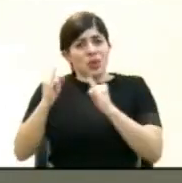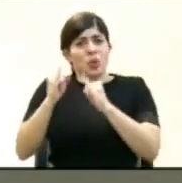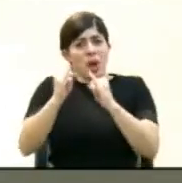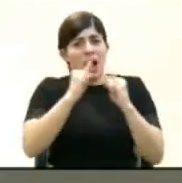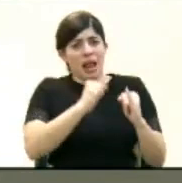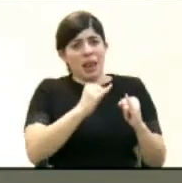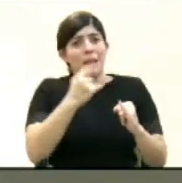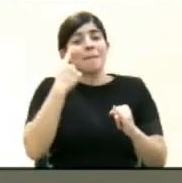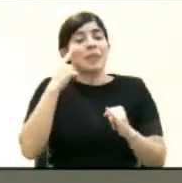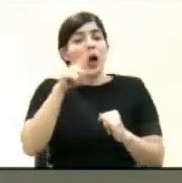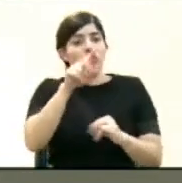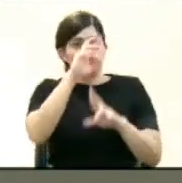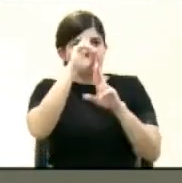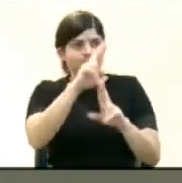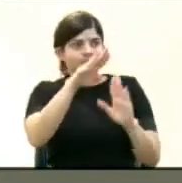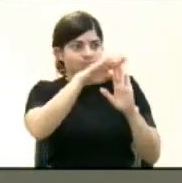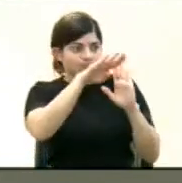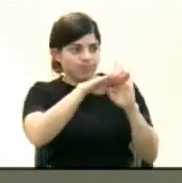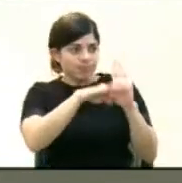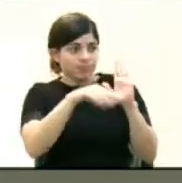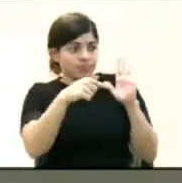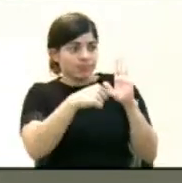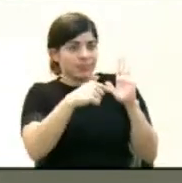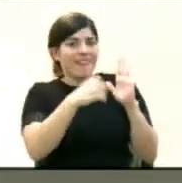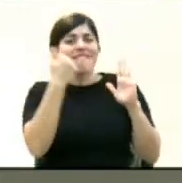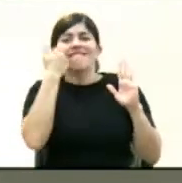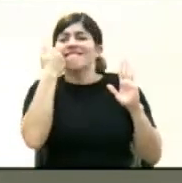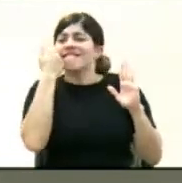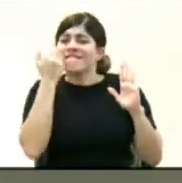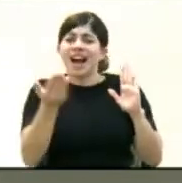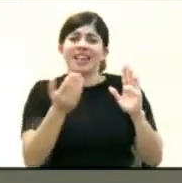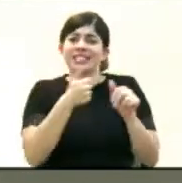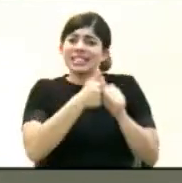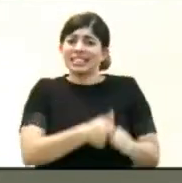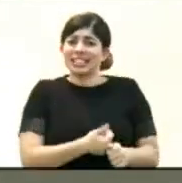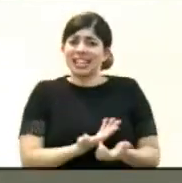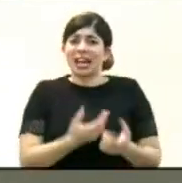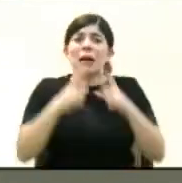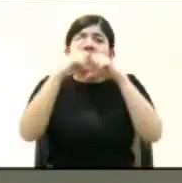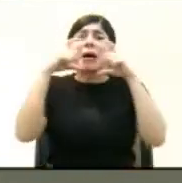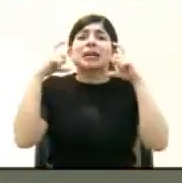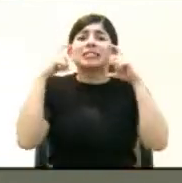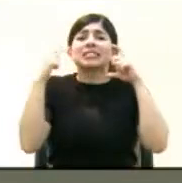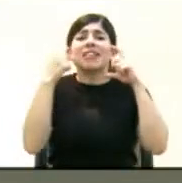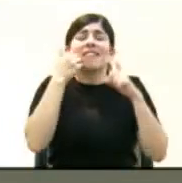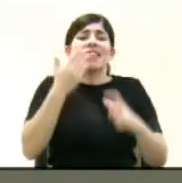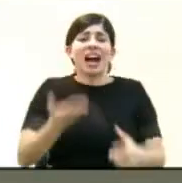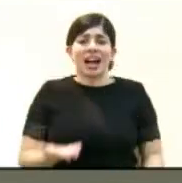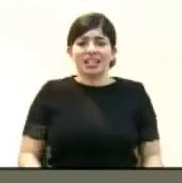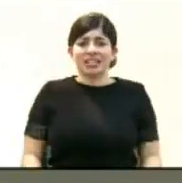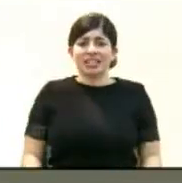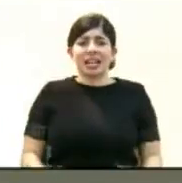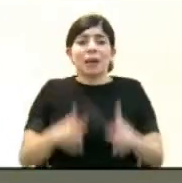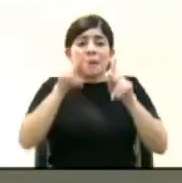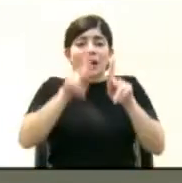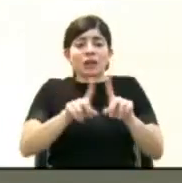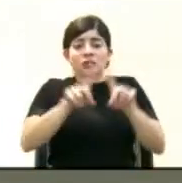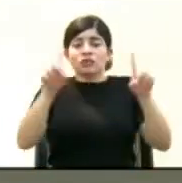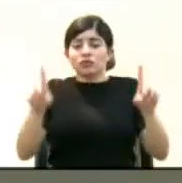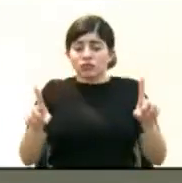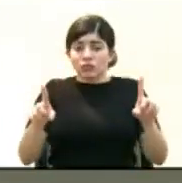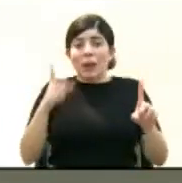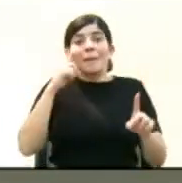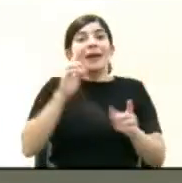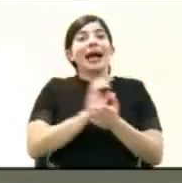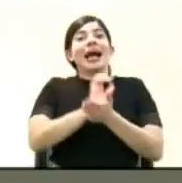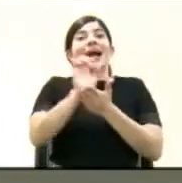tener medidas que son fácilmente ejecutables, como la mascarilla, como el distanciamiento social, para